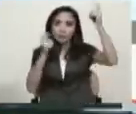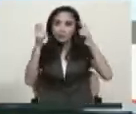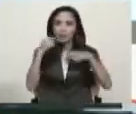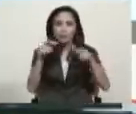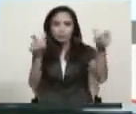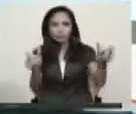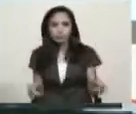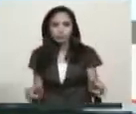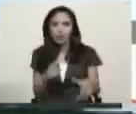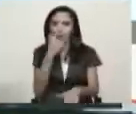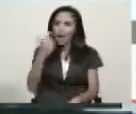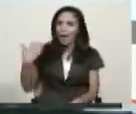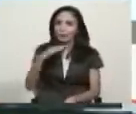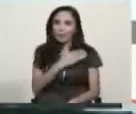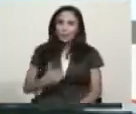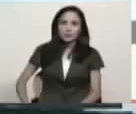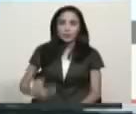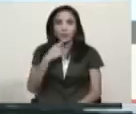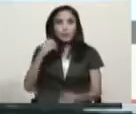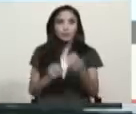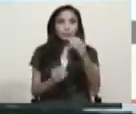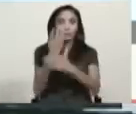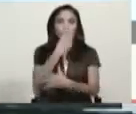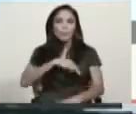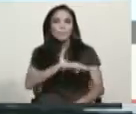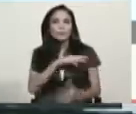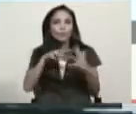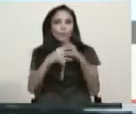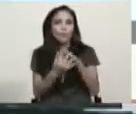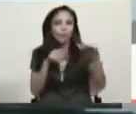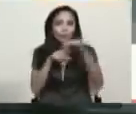Venezuela la misión Barrio Adentro.